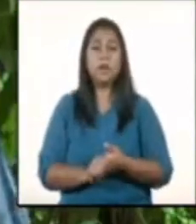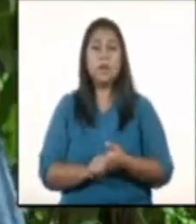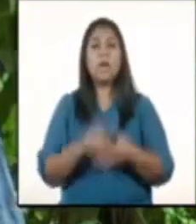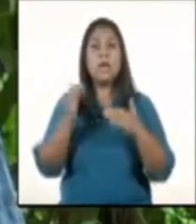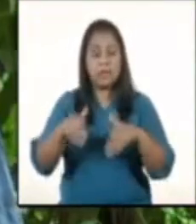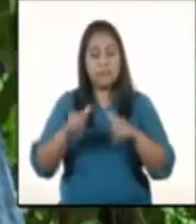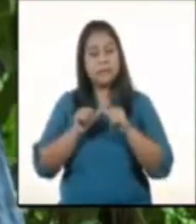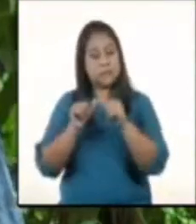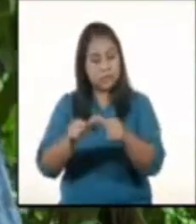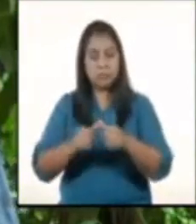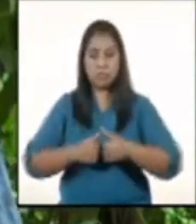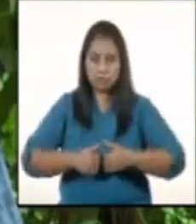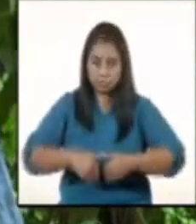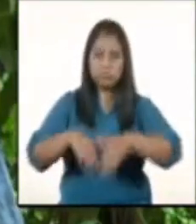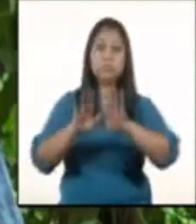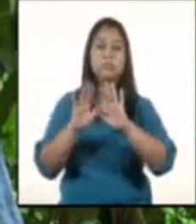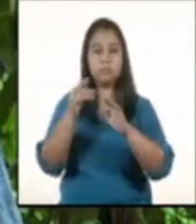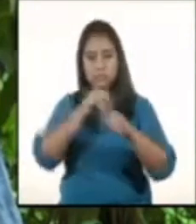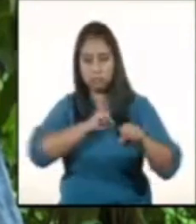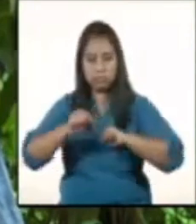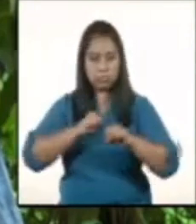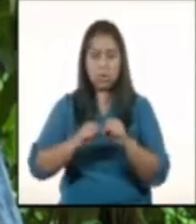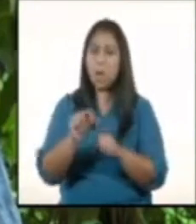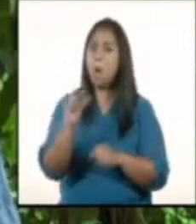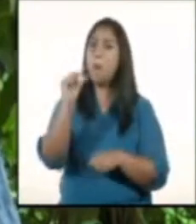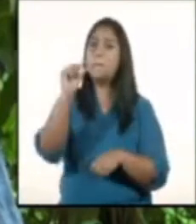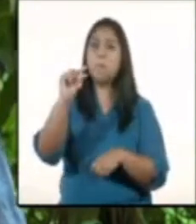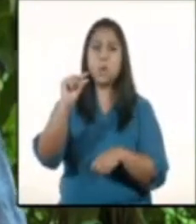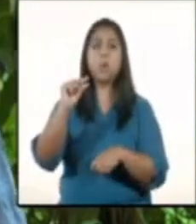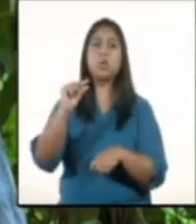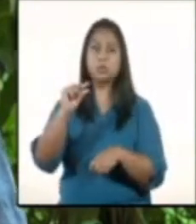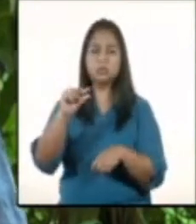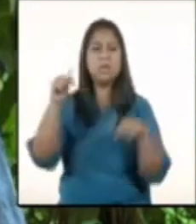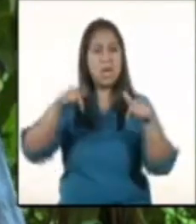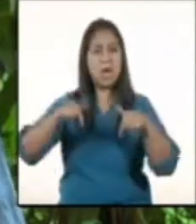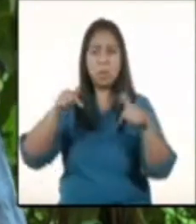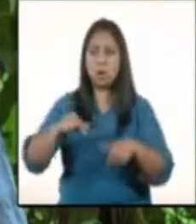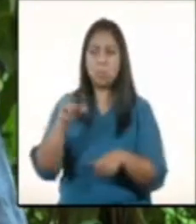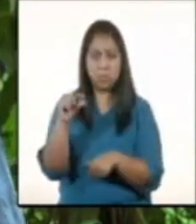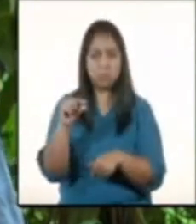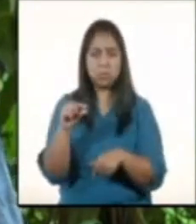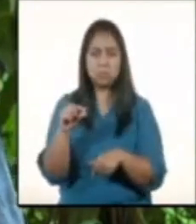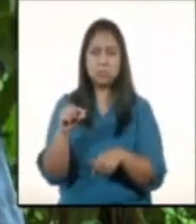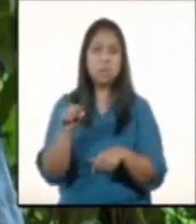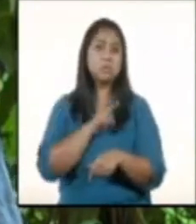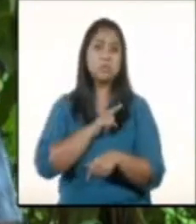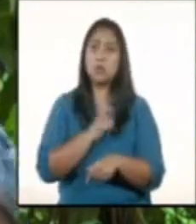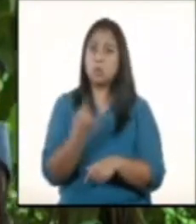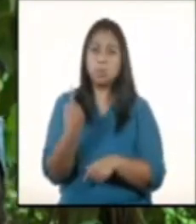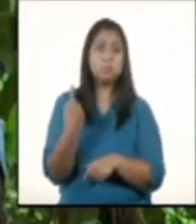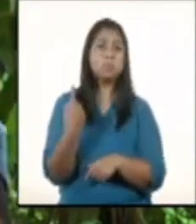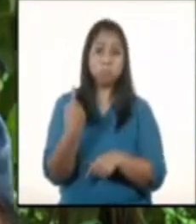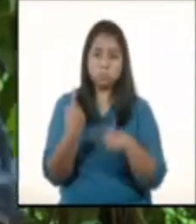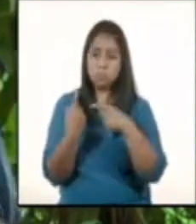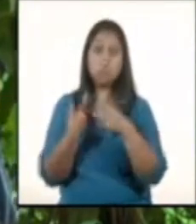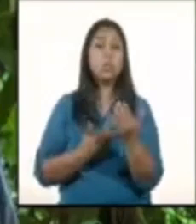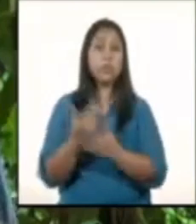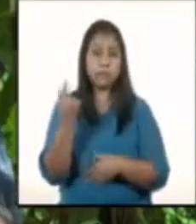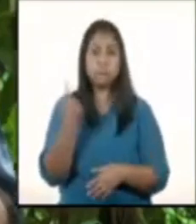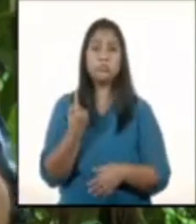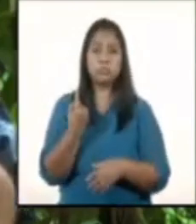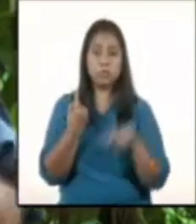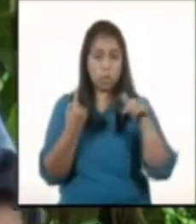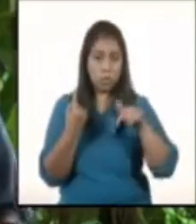seguimos trabajando, llevamos pocos casos reportados hasta el momento, llevamos nada más uno nuevo,